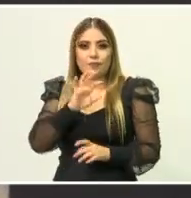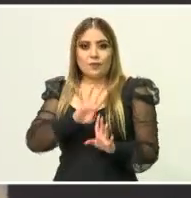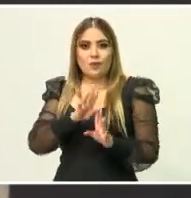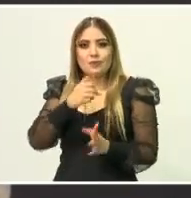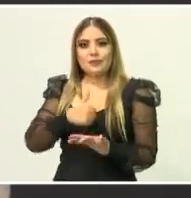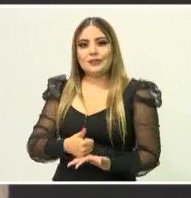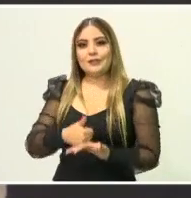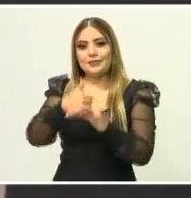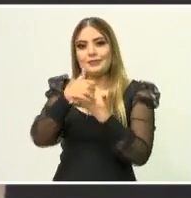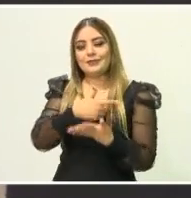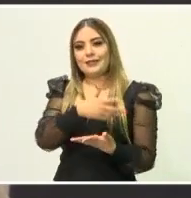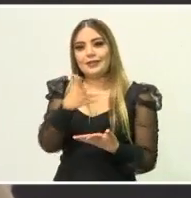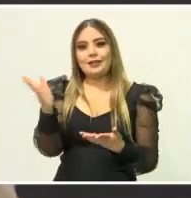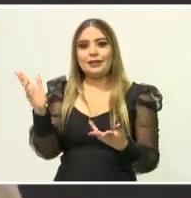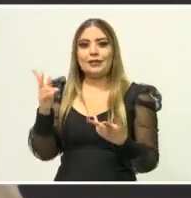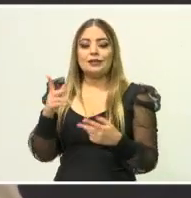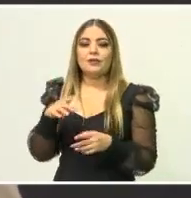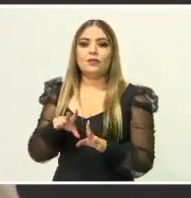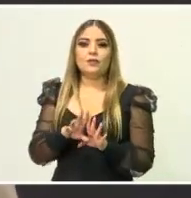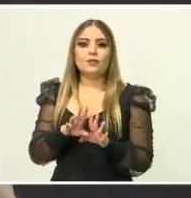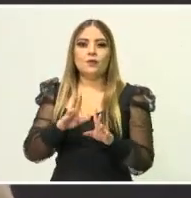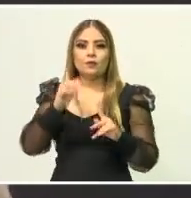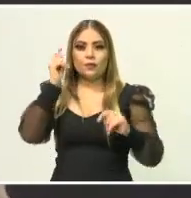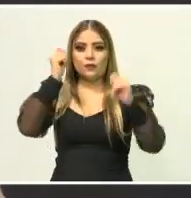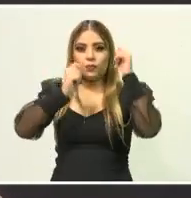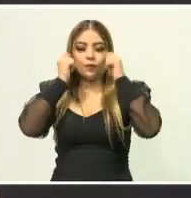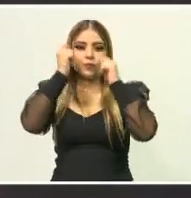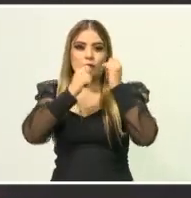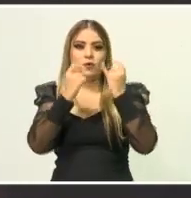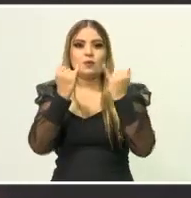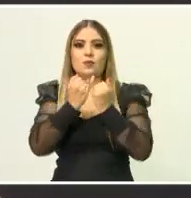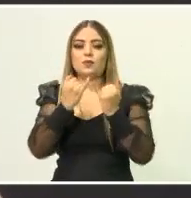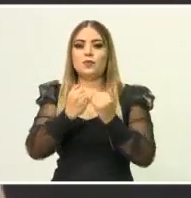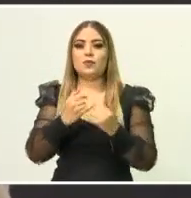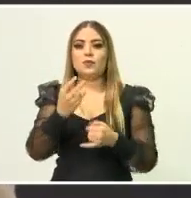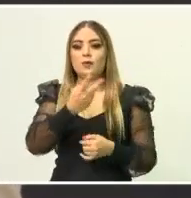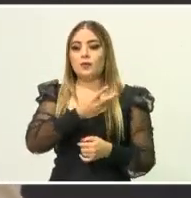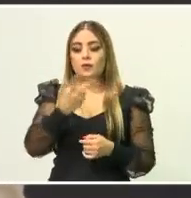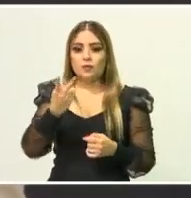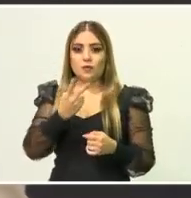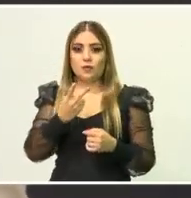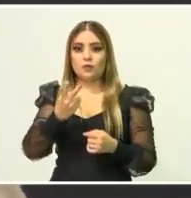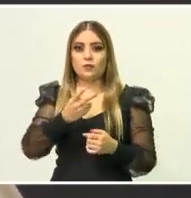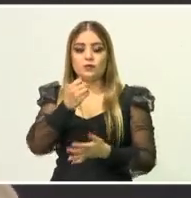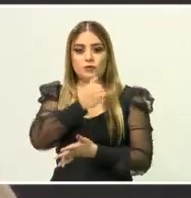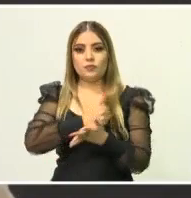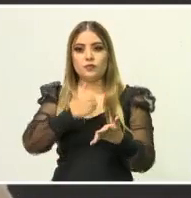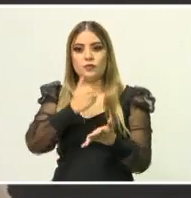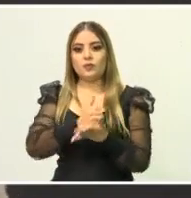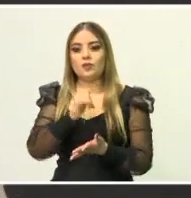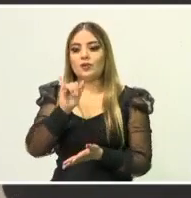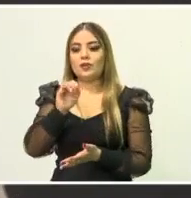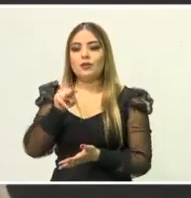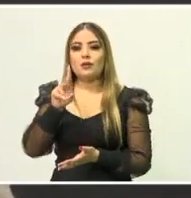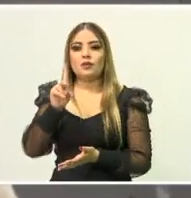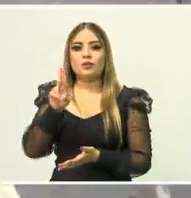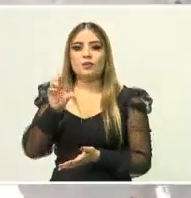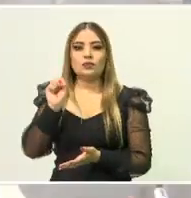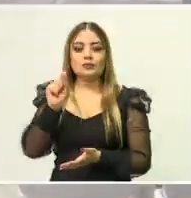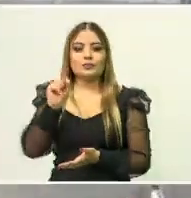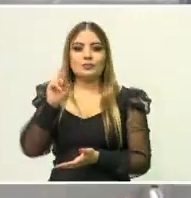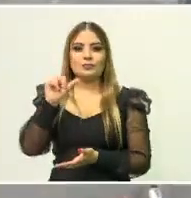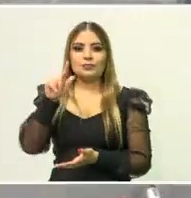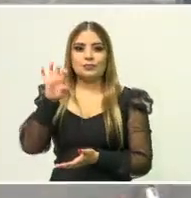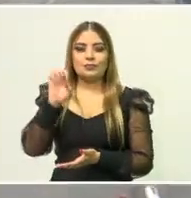pasajeros de corte turístico como ejecutivos porque ambas ciudades son industriales beneficiará que en el transcurso del tiempo vaya creciendo